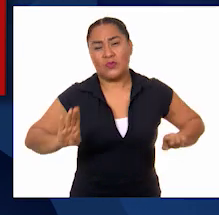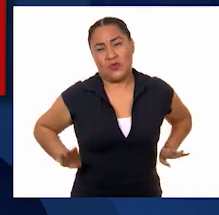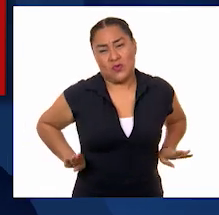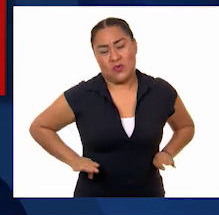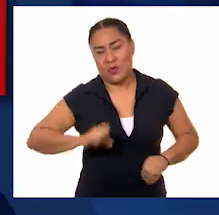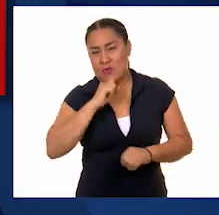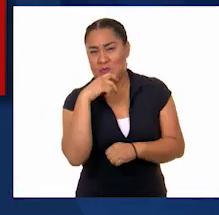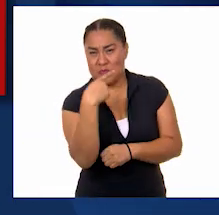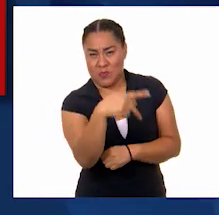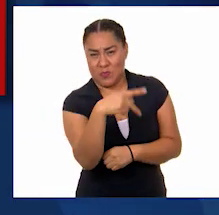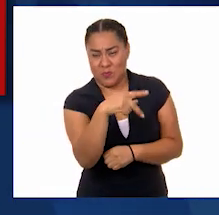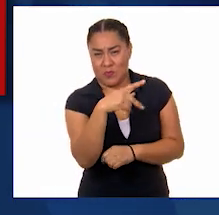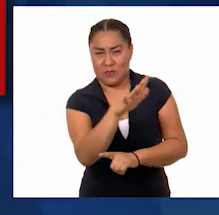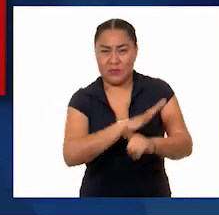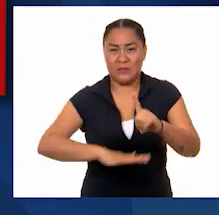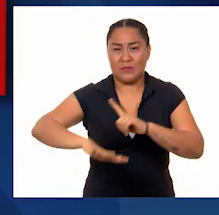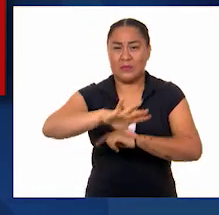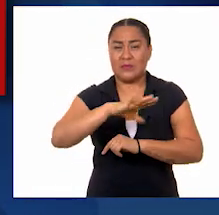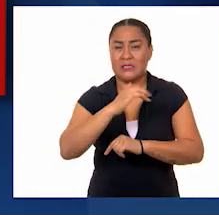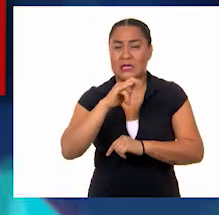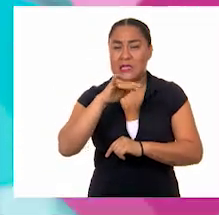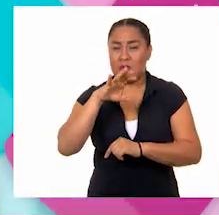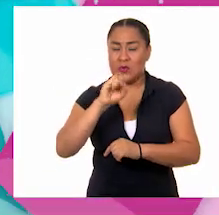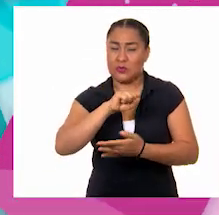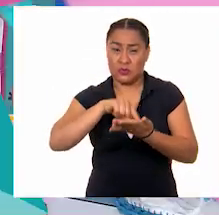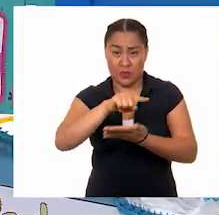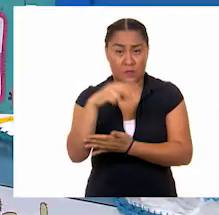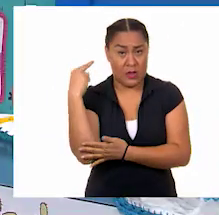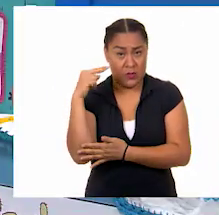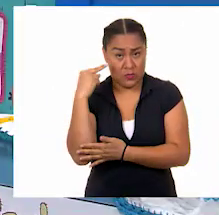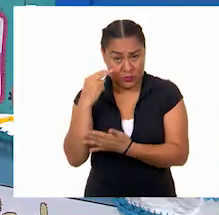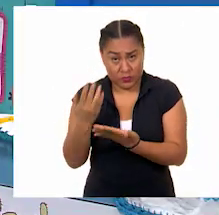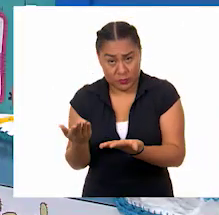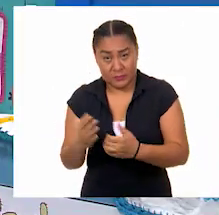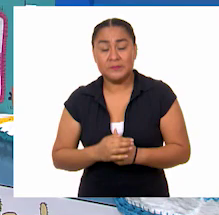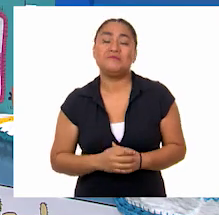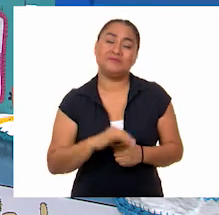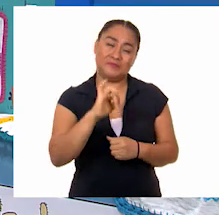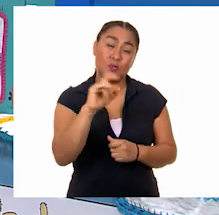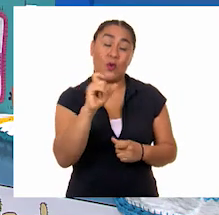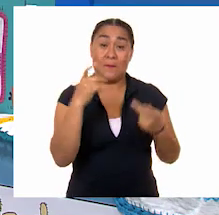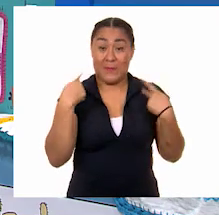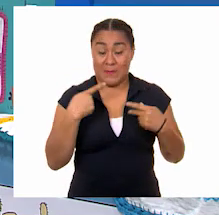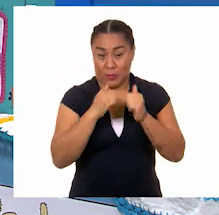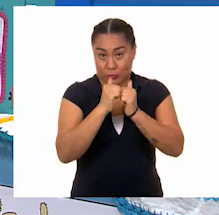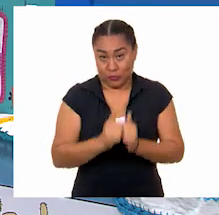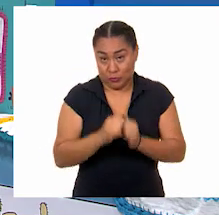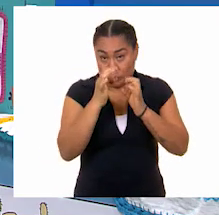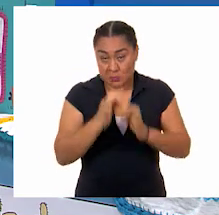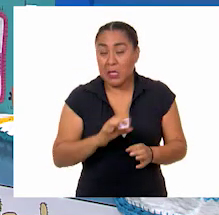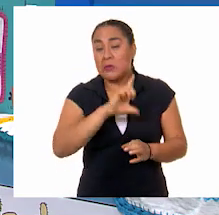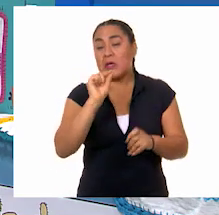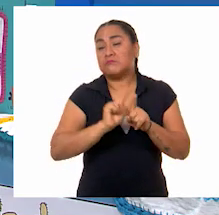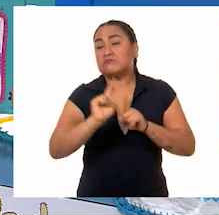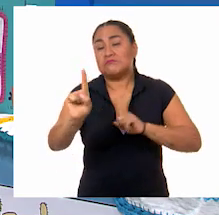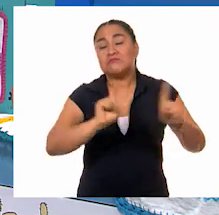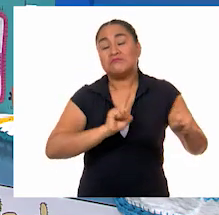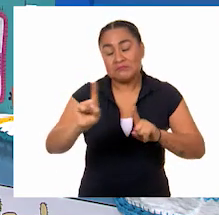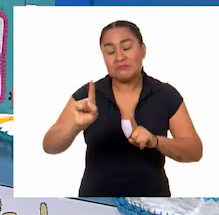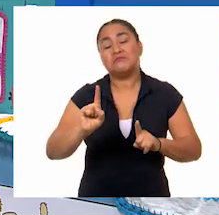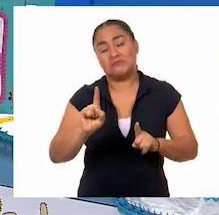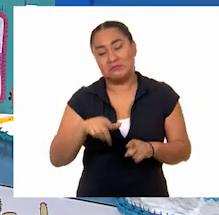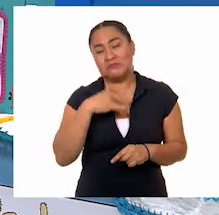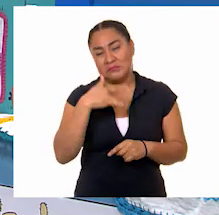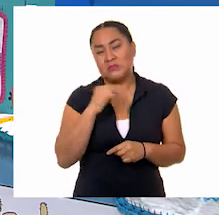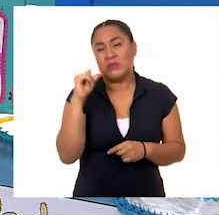los chinantecos en Veracruz, maestro? Pues debo decirte, Joaquín, que cualquier desplazamiento de tu lugar de origen es difícil. Claro. Sí. Pero